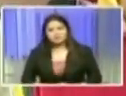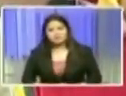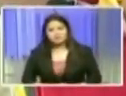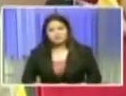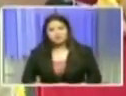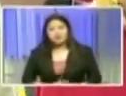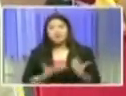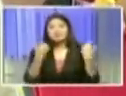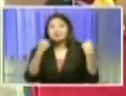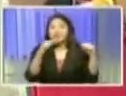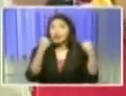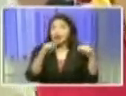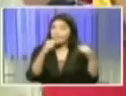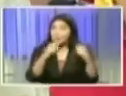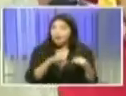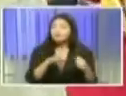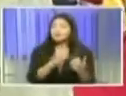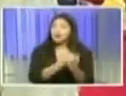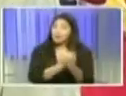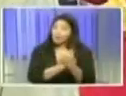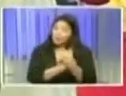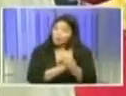De la práctica del amor.